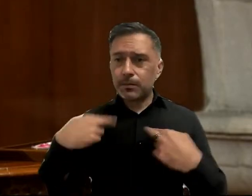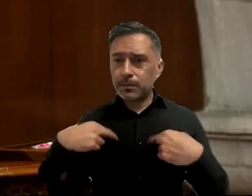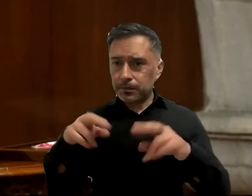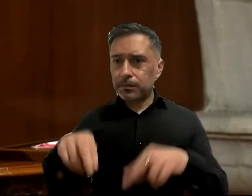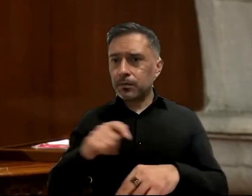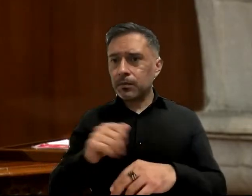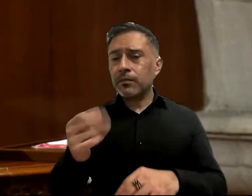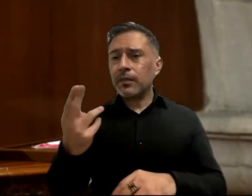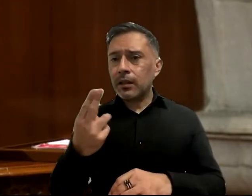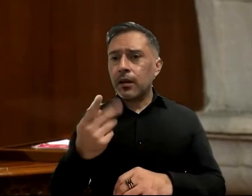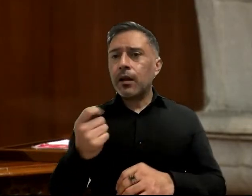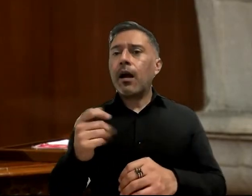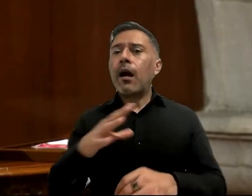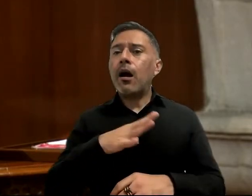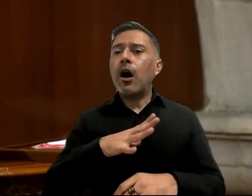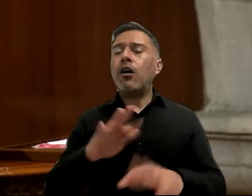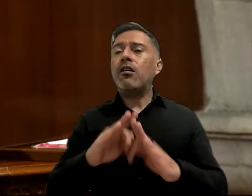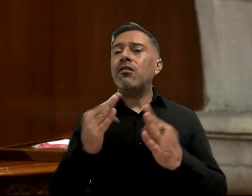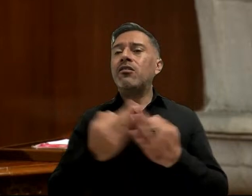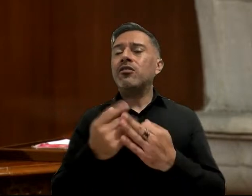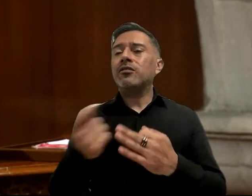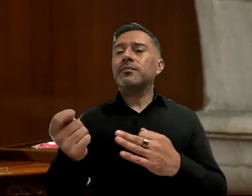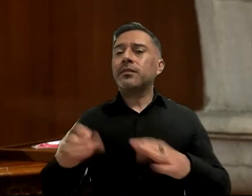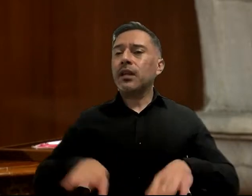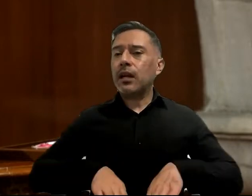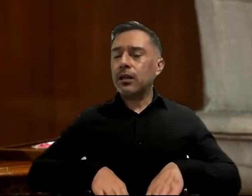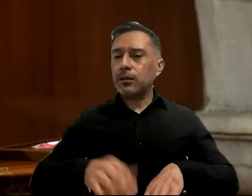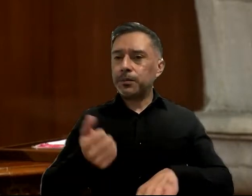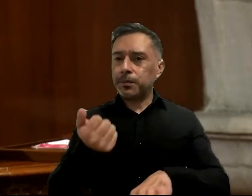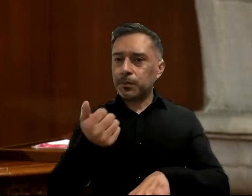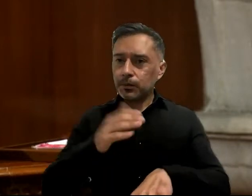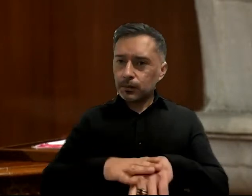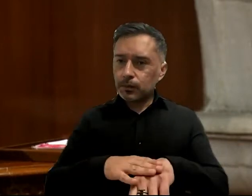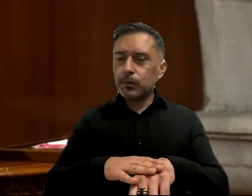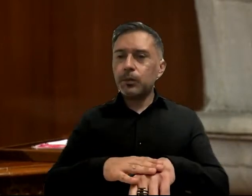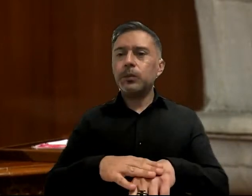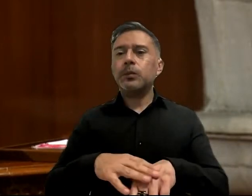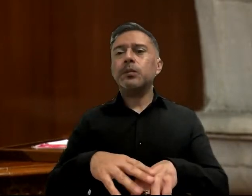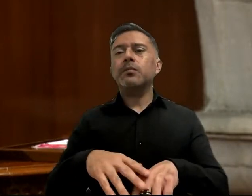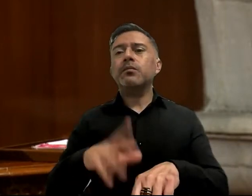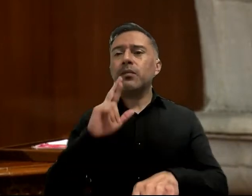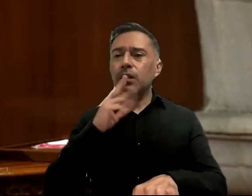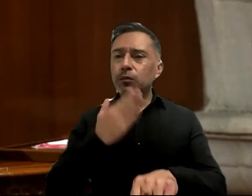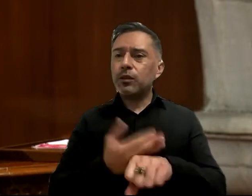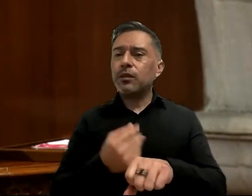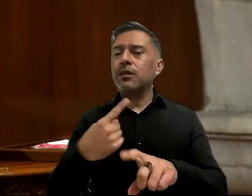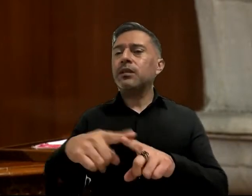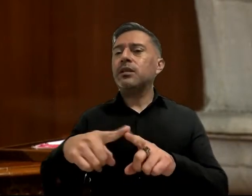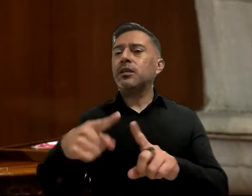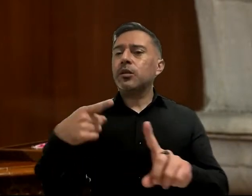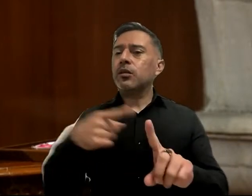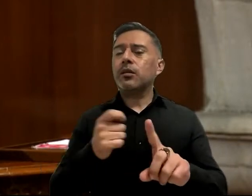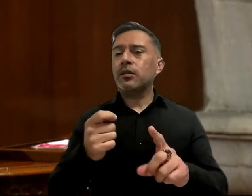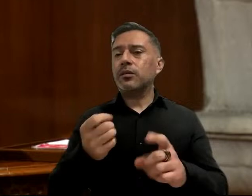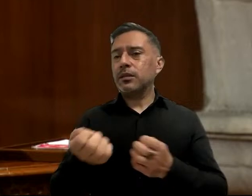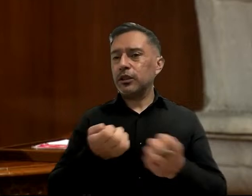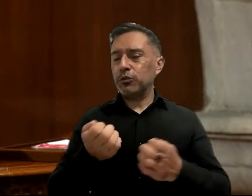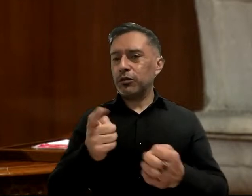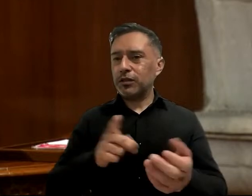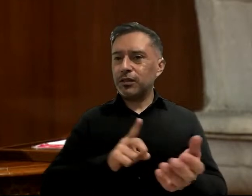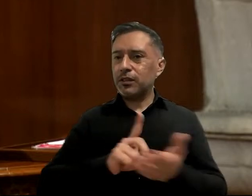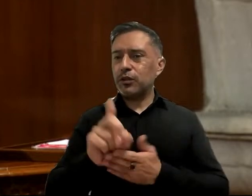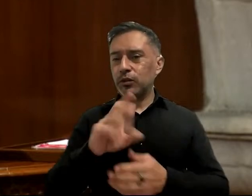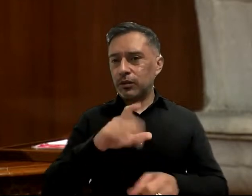la existencia de una figura de carácter administrativo, responsable de la operatividad del ejercicio de los derechos colectivos